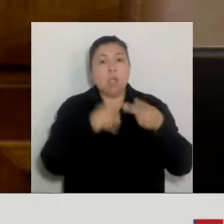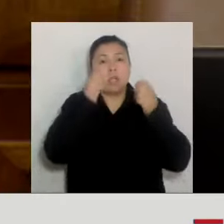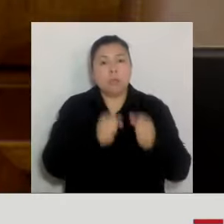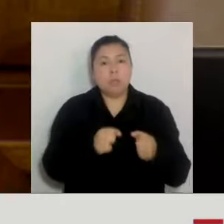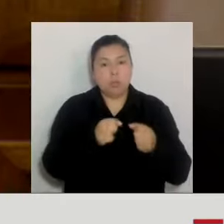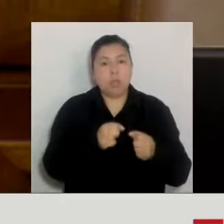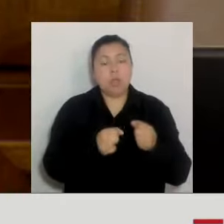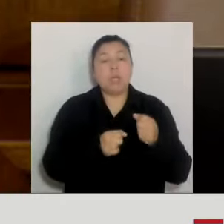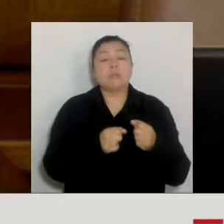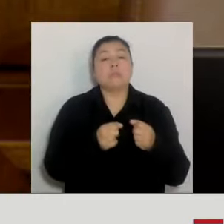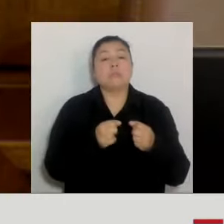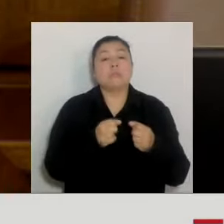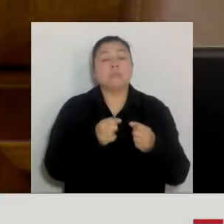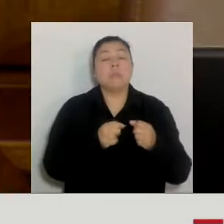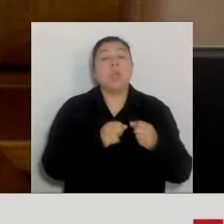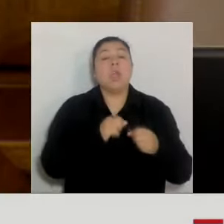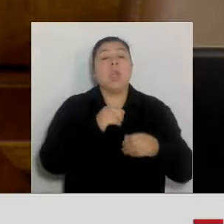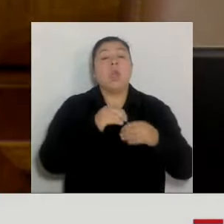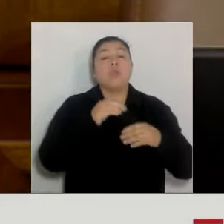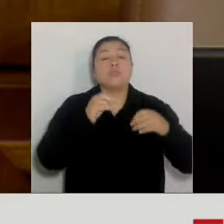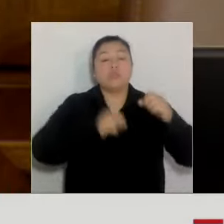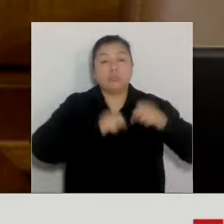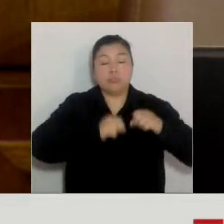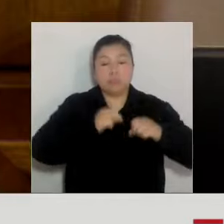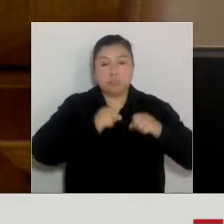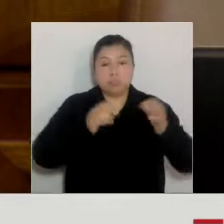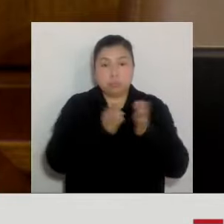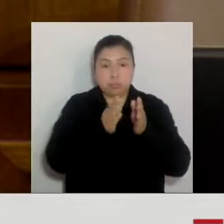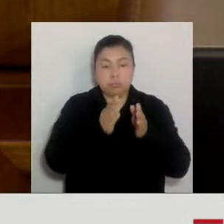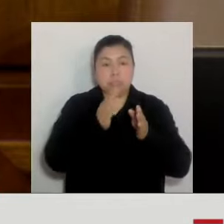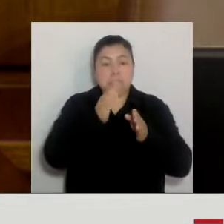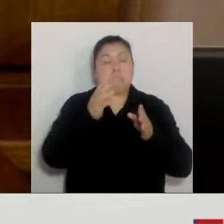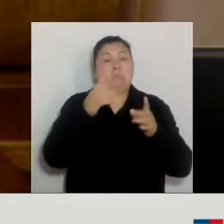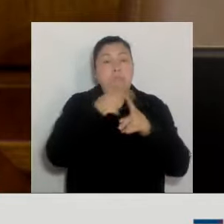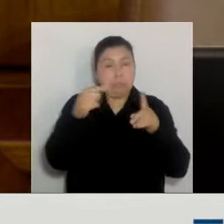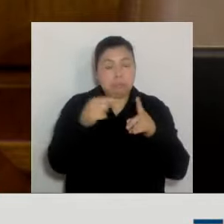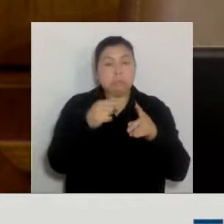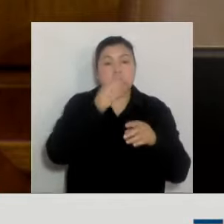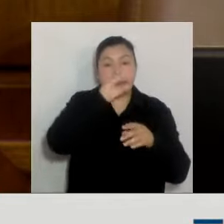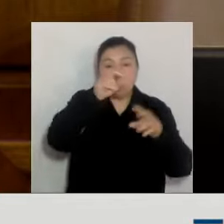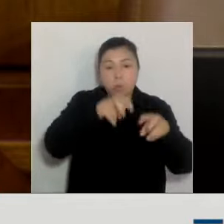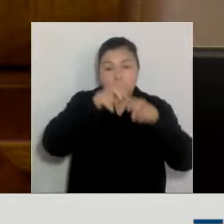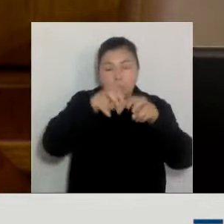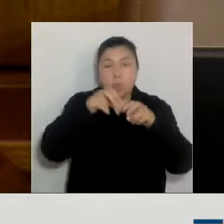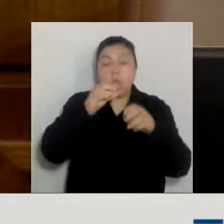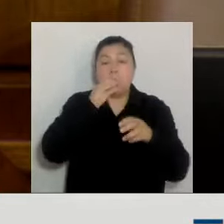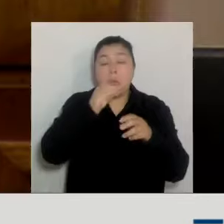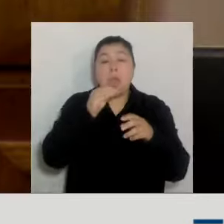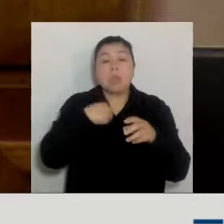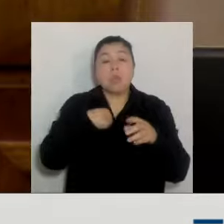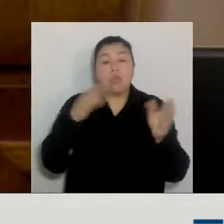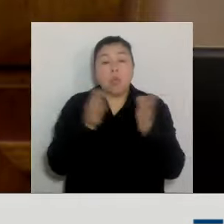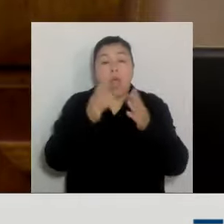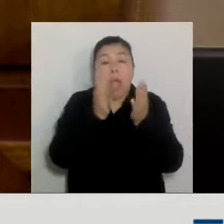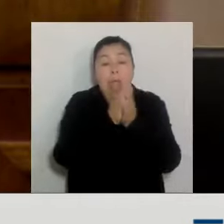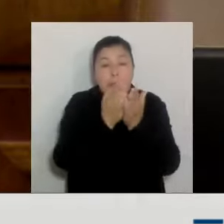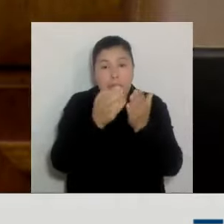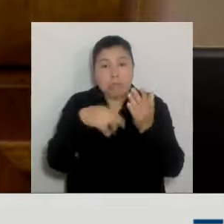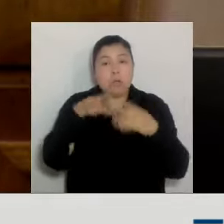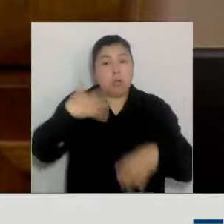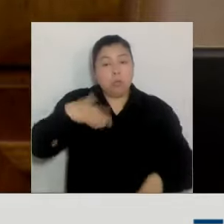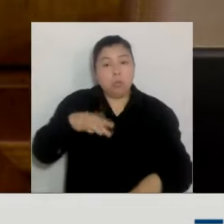eh De buena forma sus funciones los pequeños agricultores que a mi juicio y en distintas agendas políticas en la que estoy es uno de los valores más importantes que